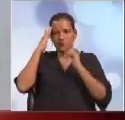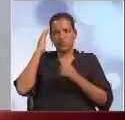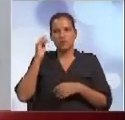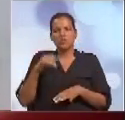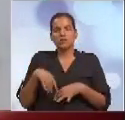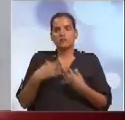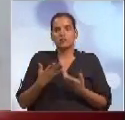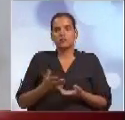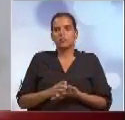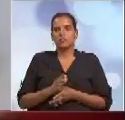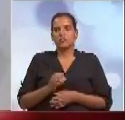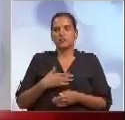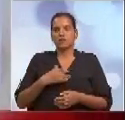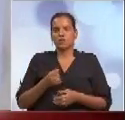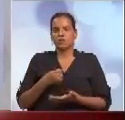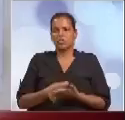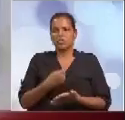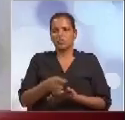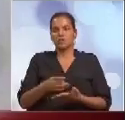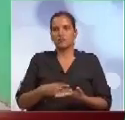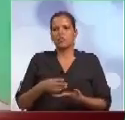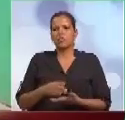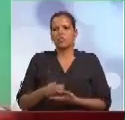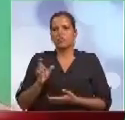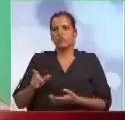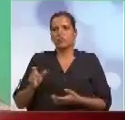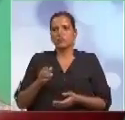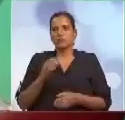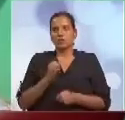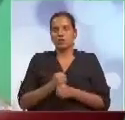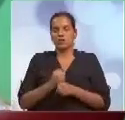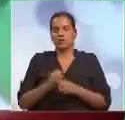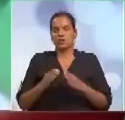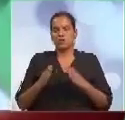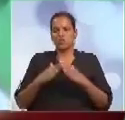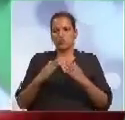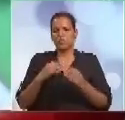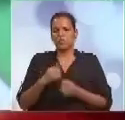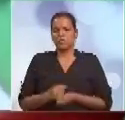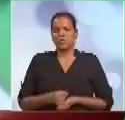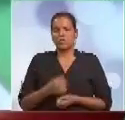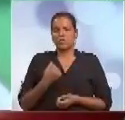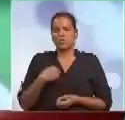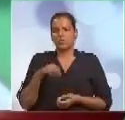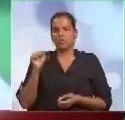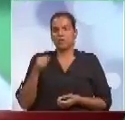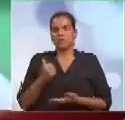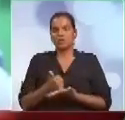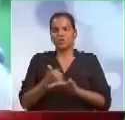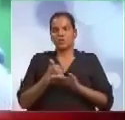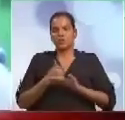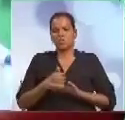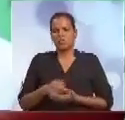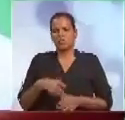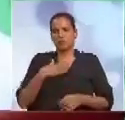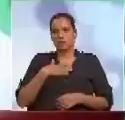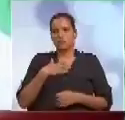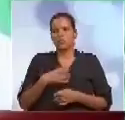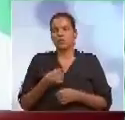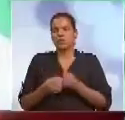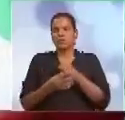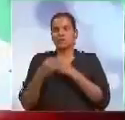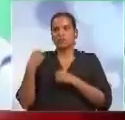de la afiliación voluntaria de las amas de casa. Porque ha de haber una ayuda para uno pobre, una